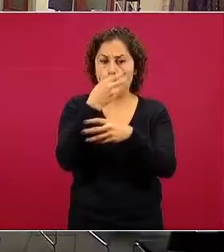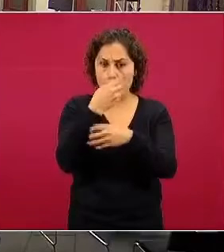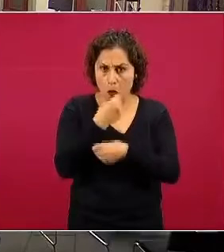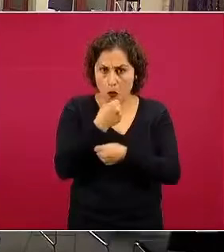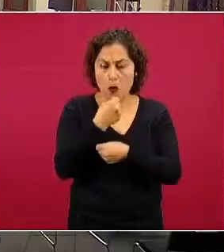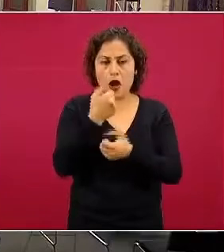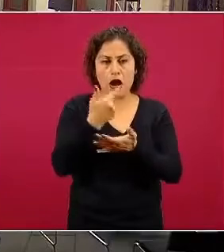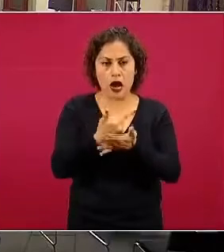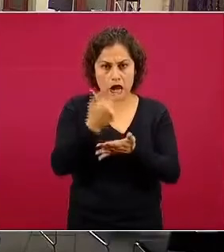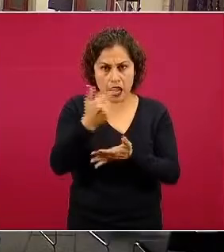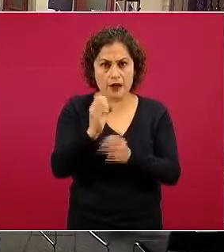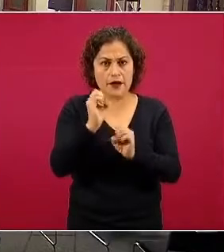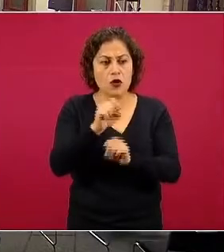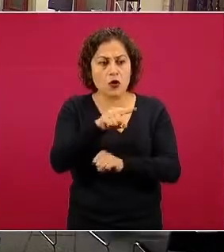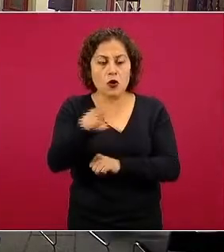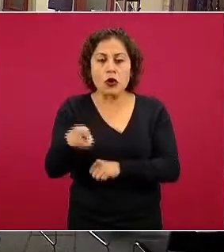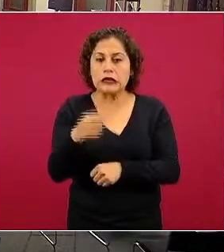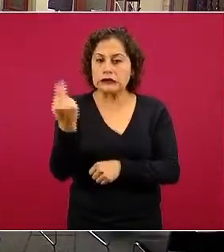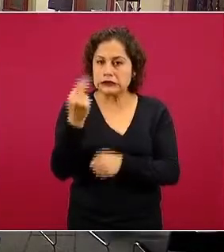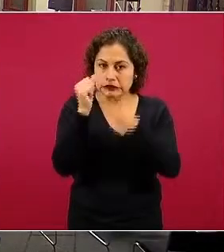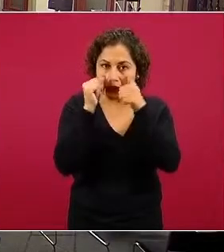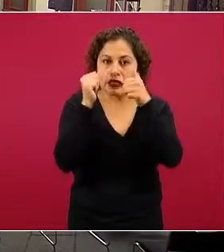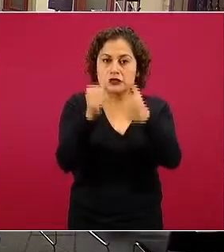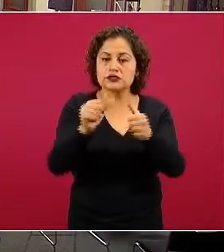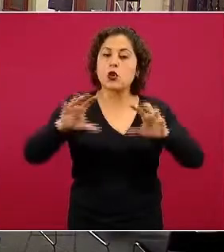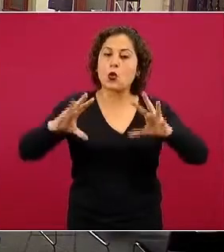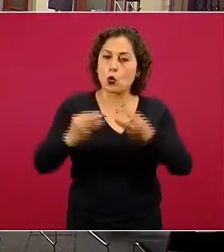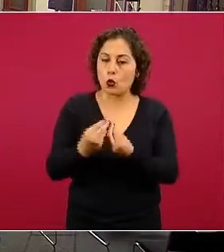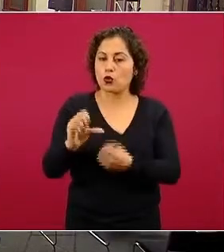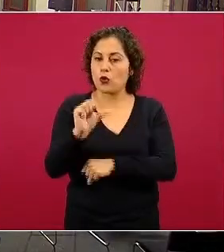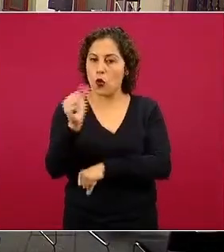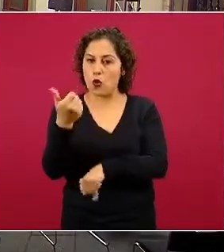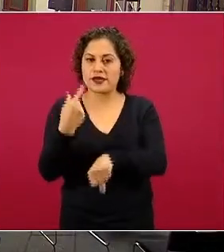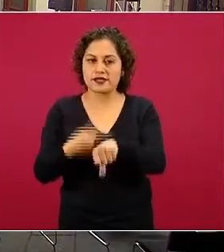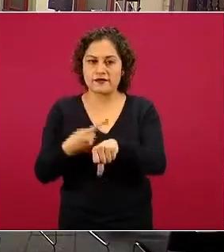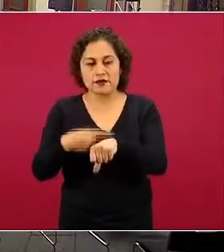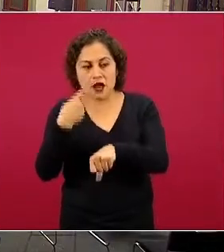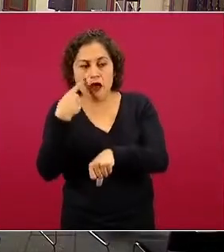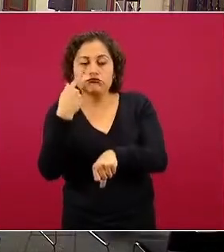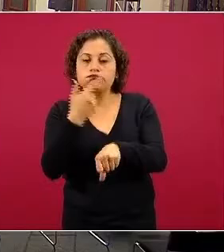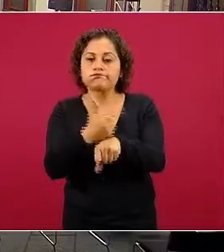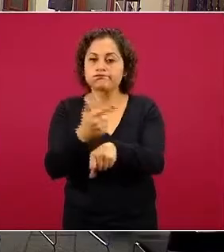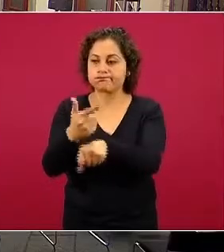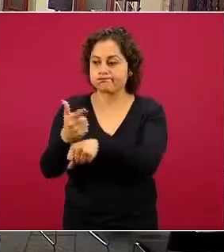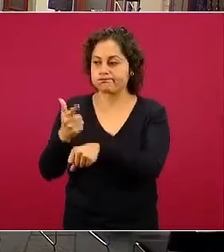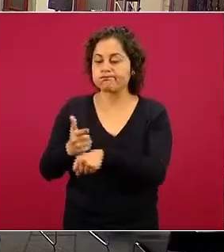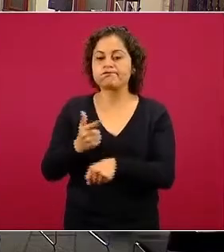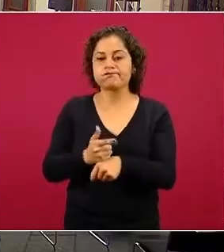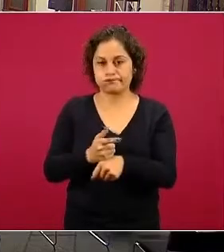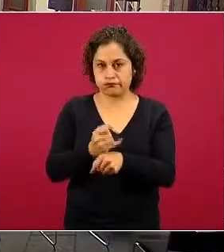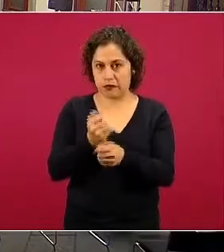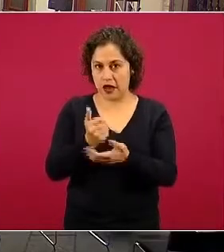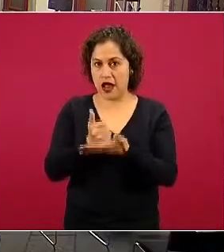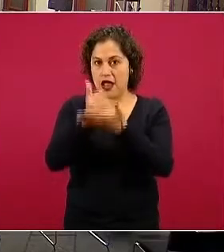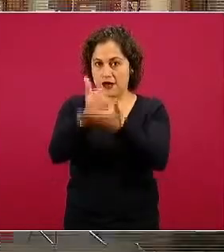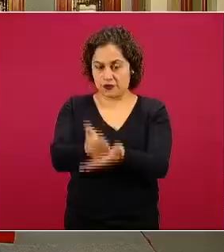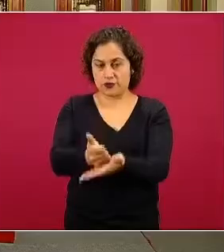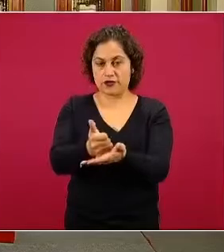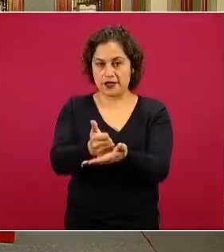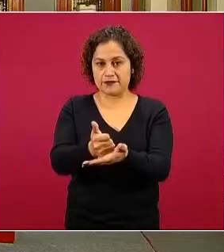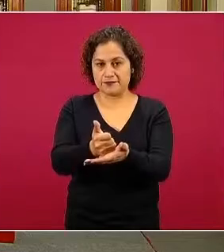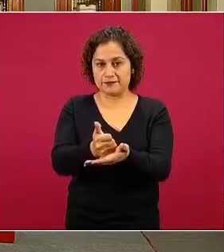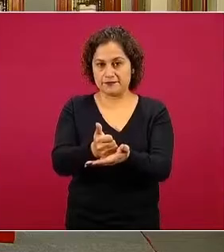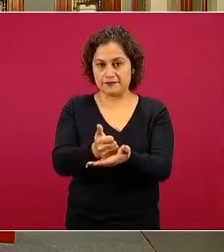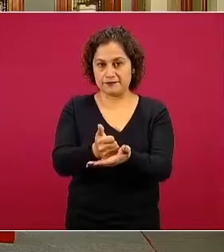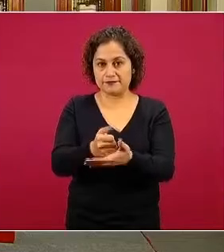de una atención. Y con esto estamos ahí también metiendo los otros componentes